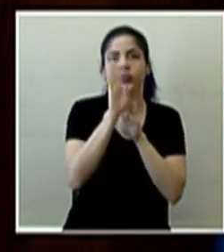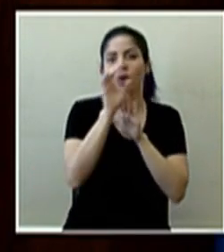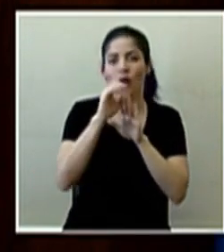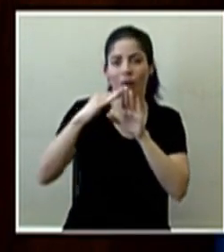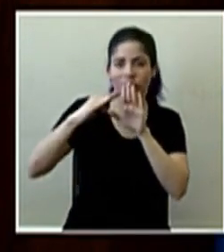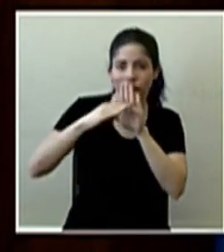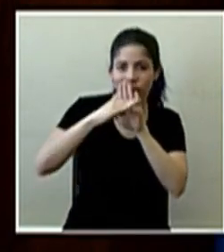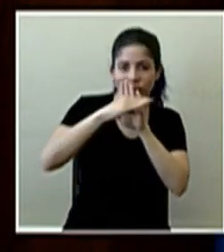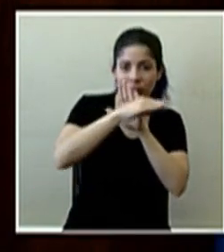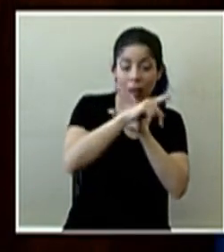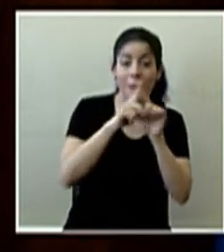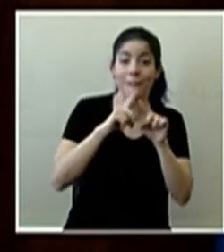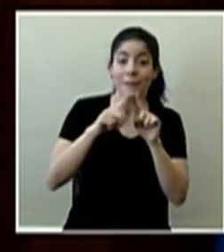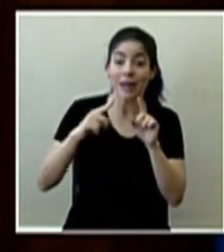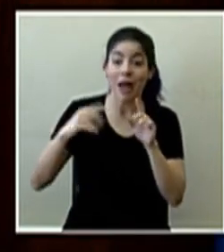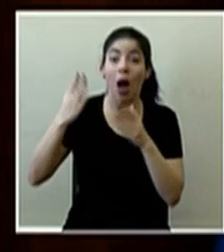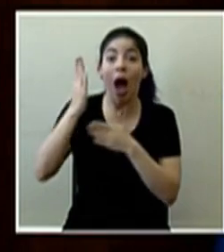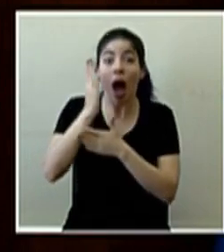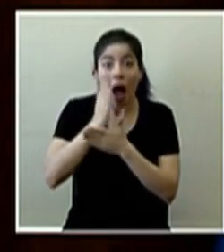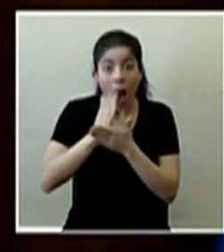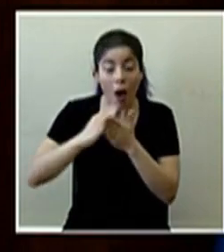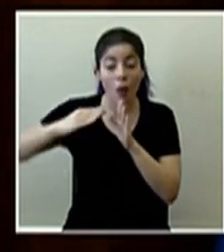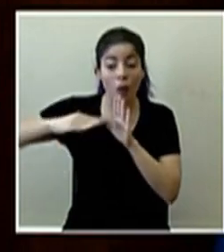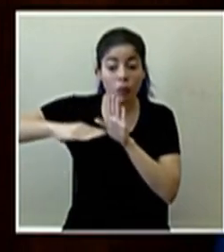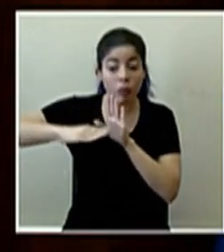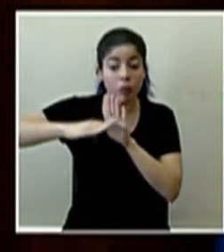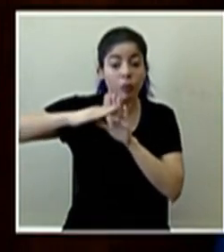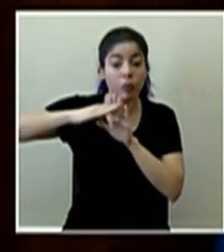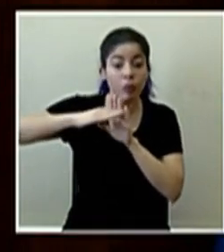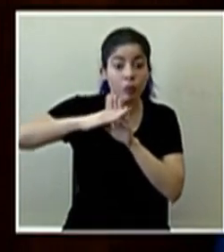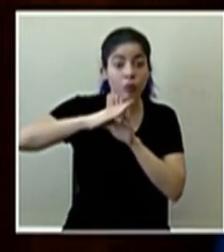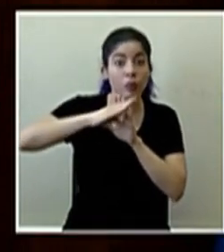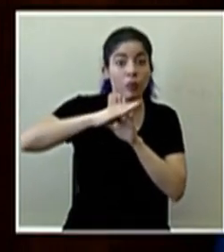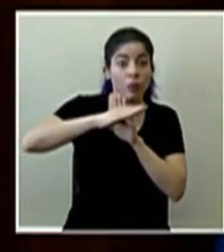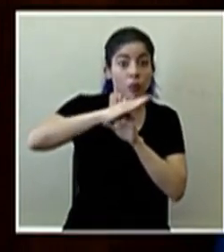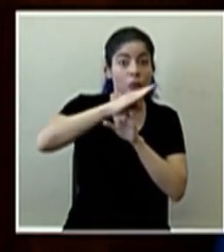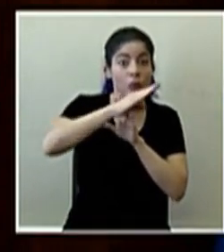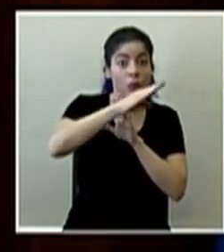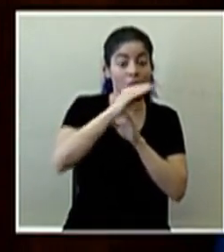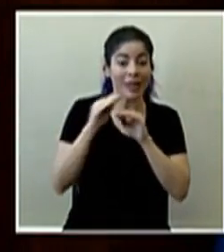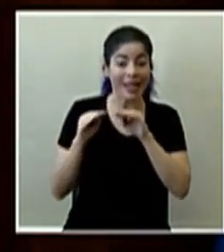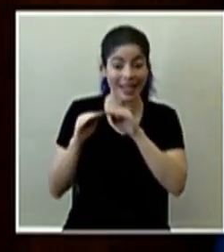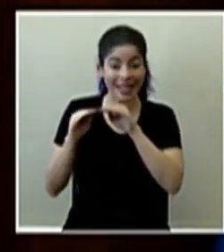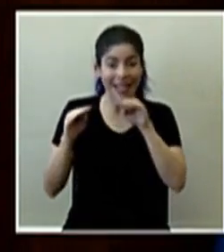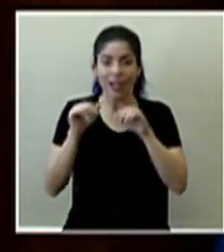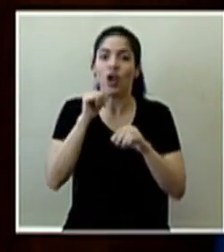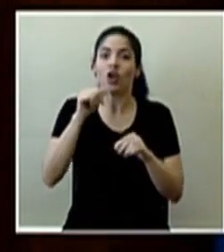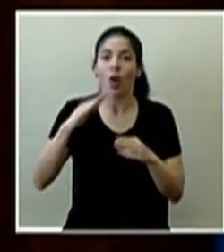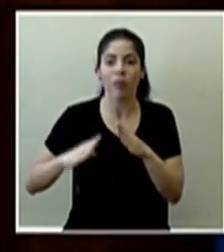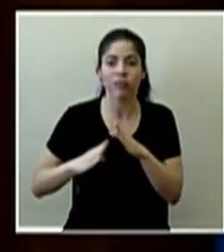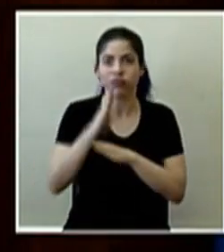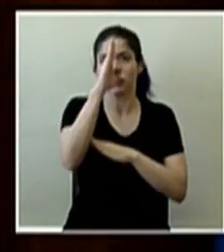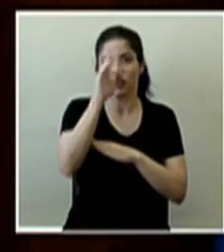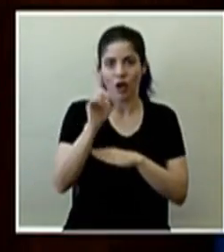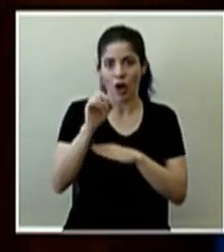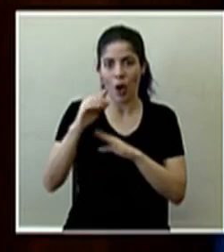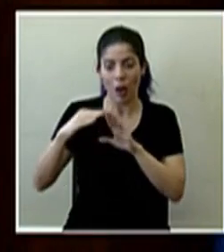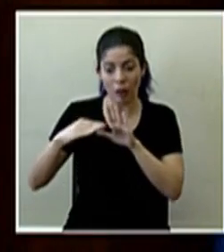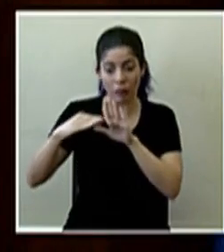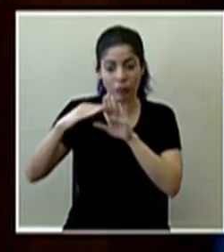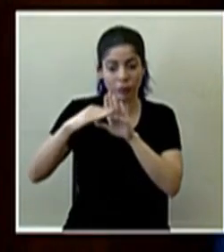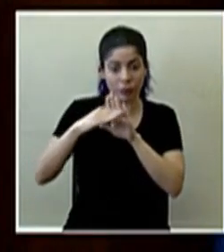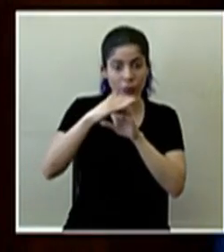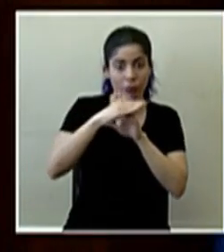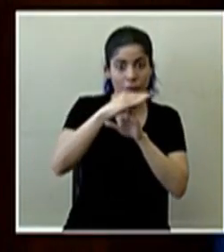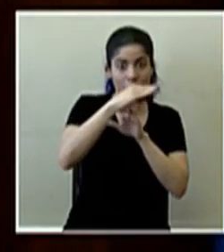embargo, a una curva lineal, donde va una línea ascendente recta, no en curva hacia arriba, igual una